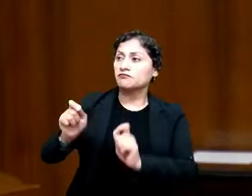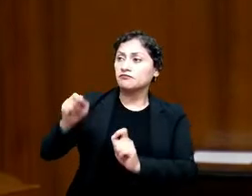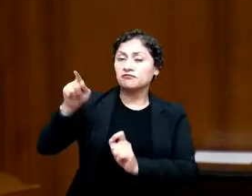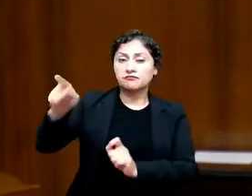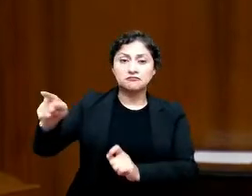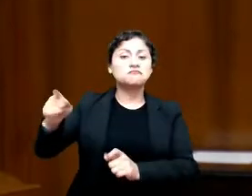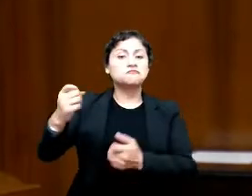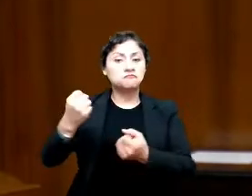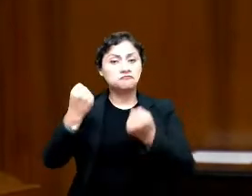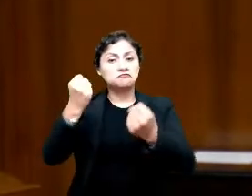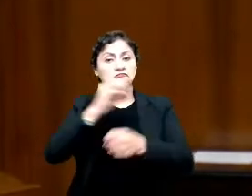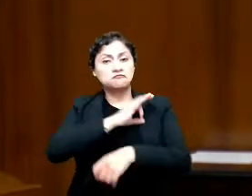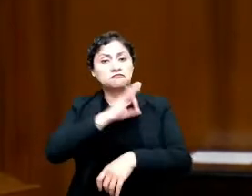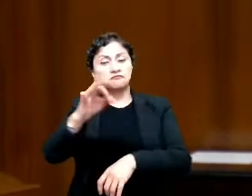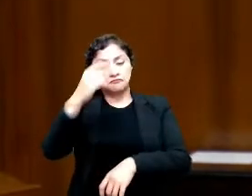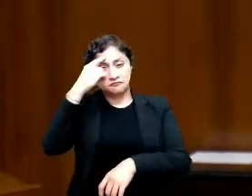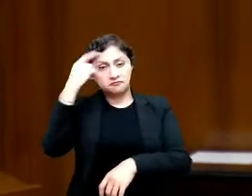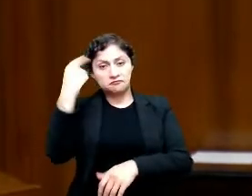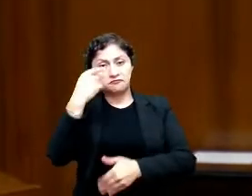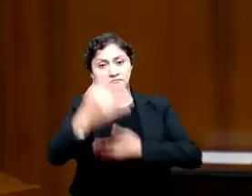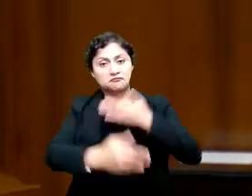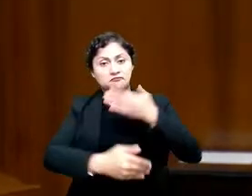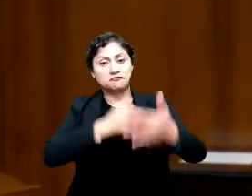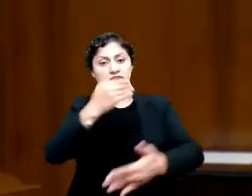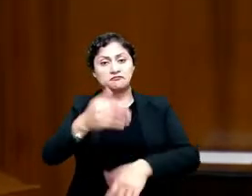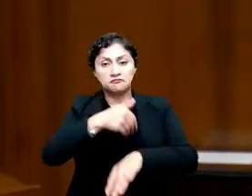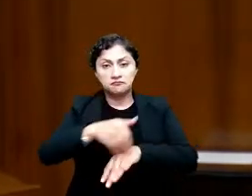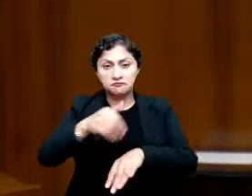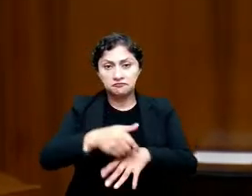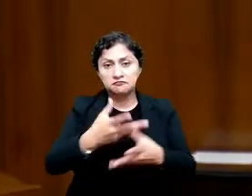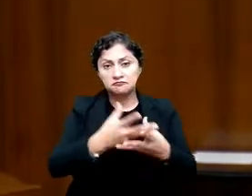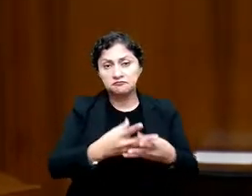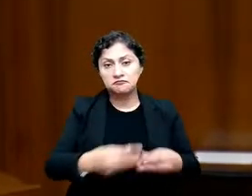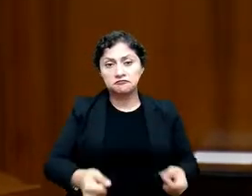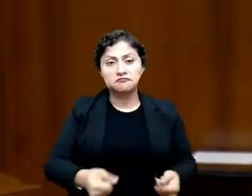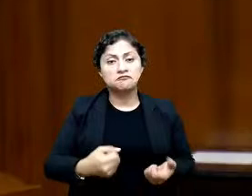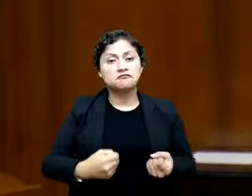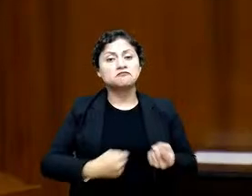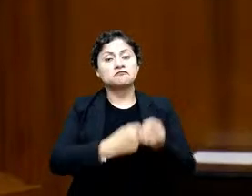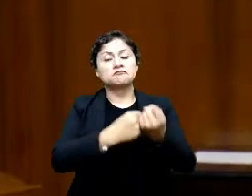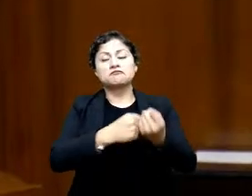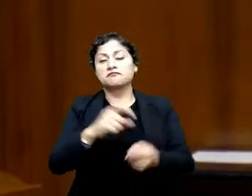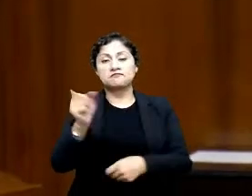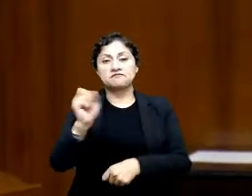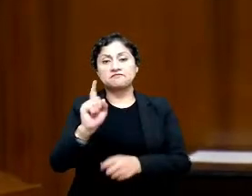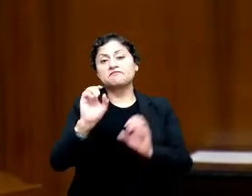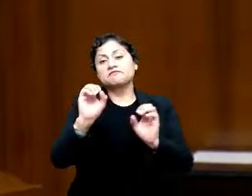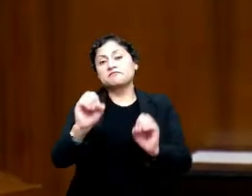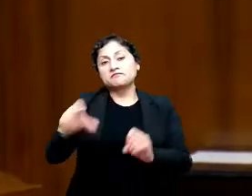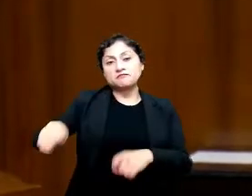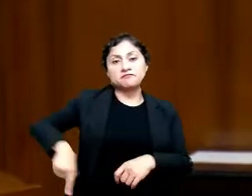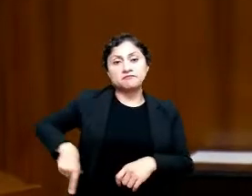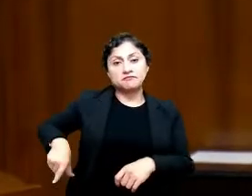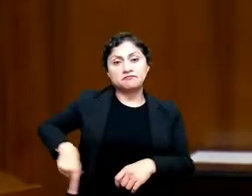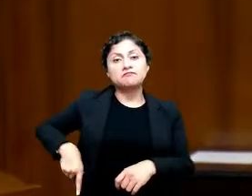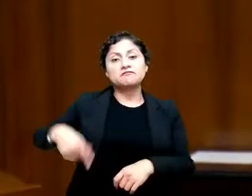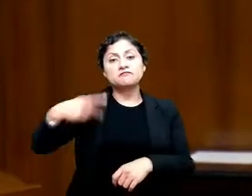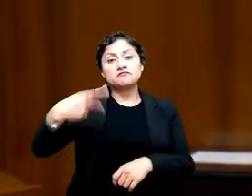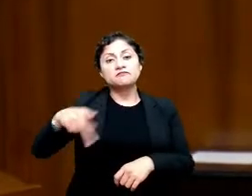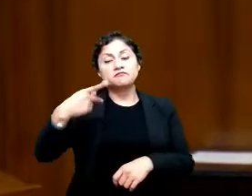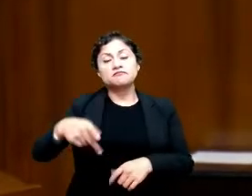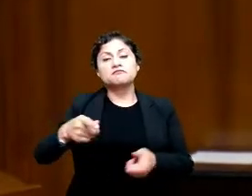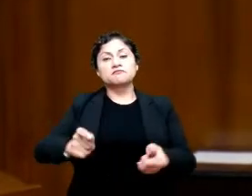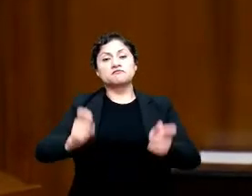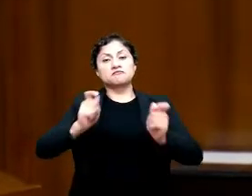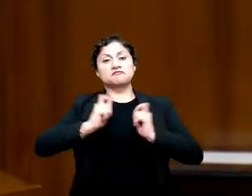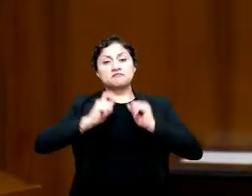poder avanzar en los números y lograr avances sustanciales y sostenibles. Un gobierno que asume por prioridad a los que menos